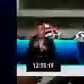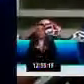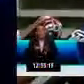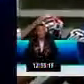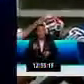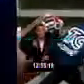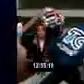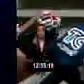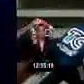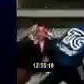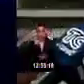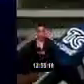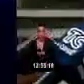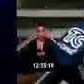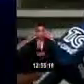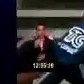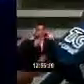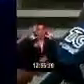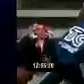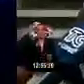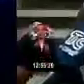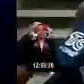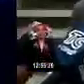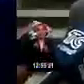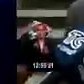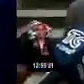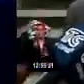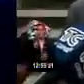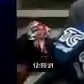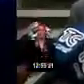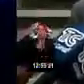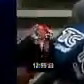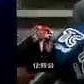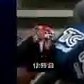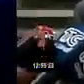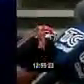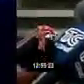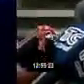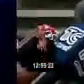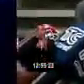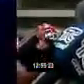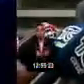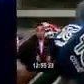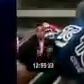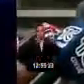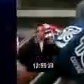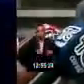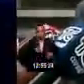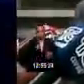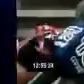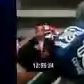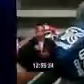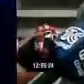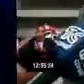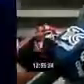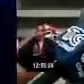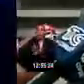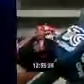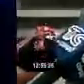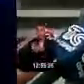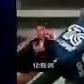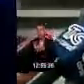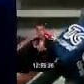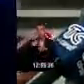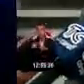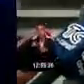recursos del Estado ecuatoriano conforme sus necesidades en su cancha y luego nos llevó a un convenio que es para darnos los datos